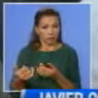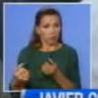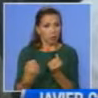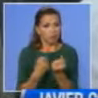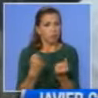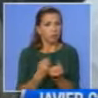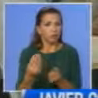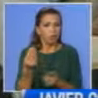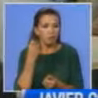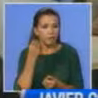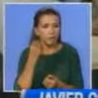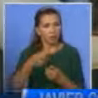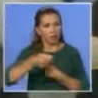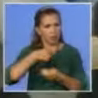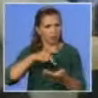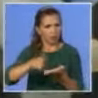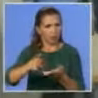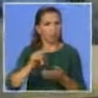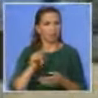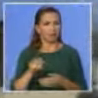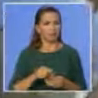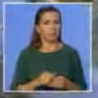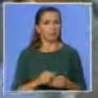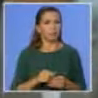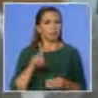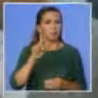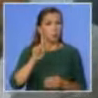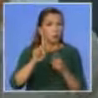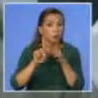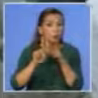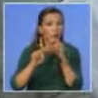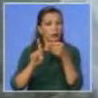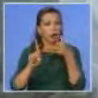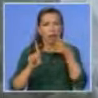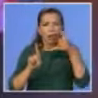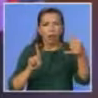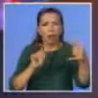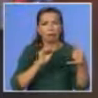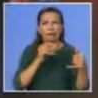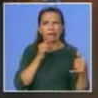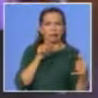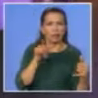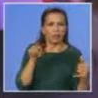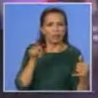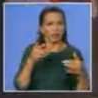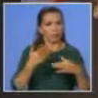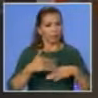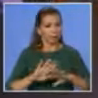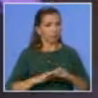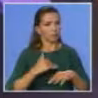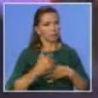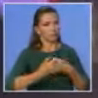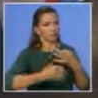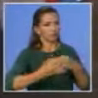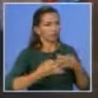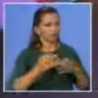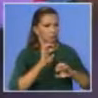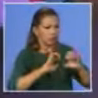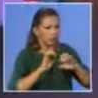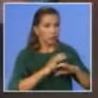trabajo técnico. Una sola persona fue la que dio el dato. A ella, una vez confirmado todo vía judicial, se le pagarán